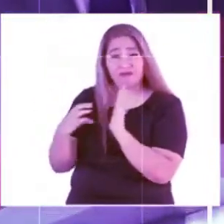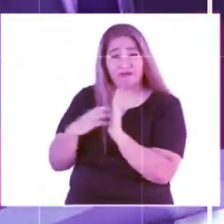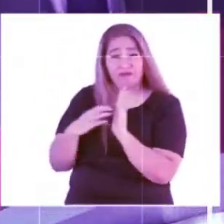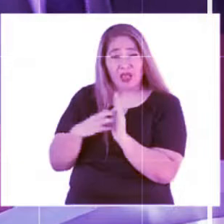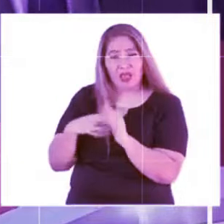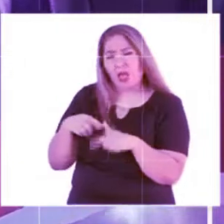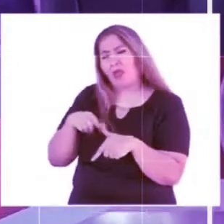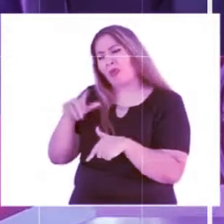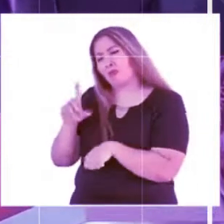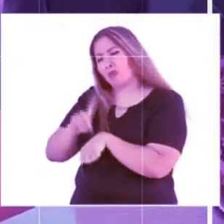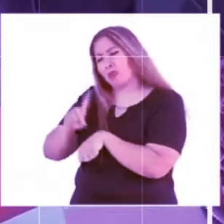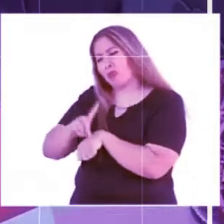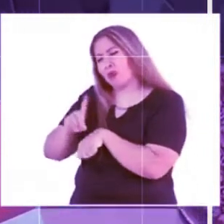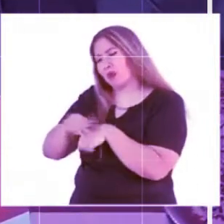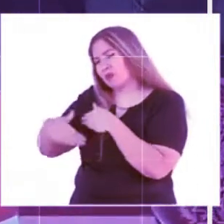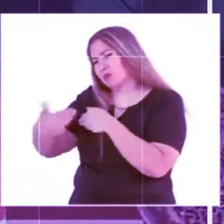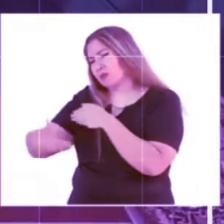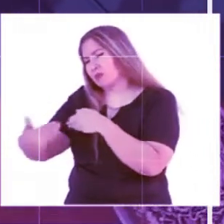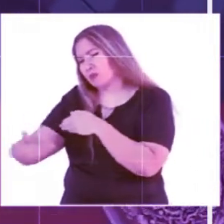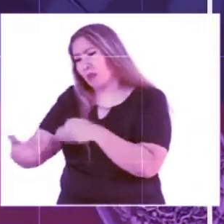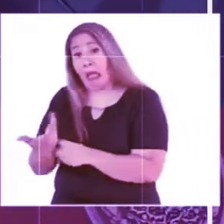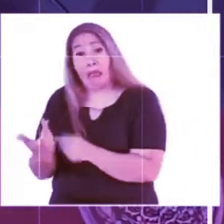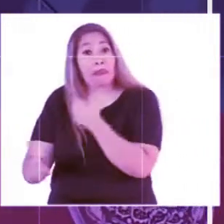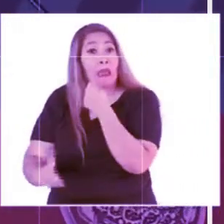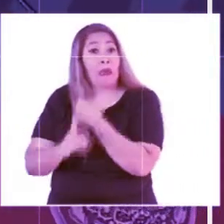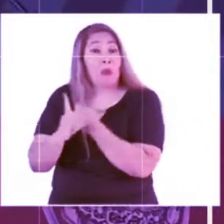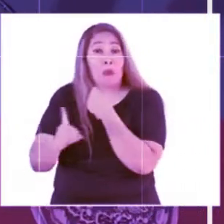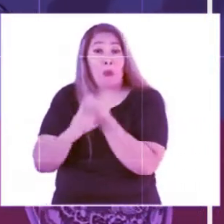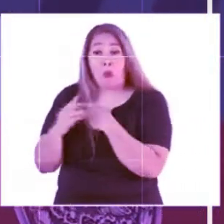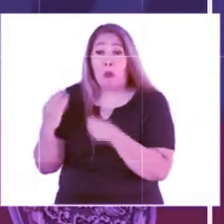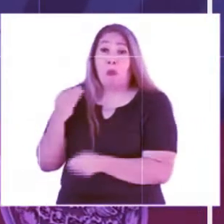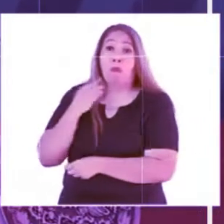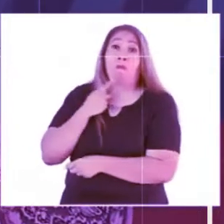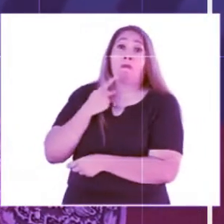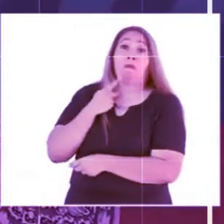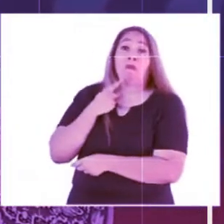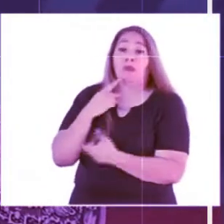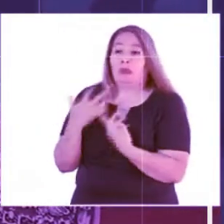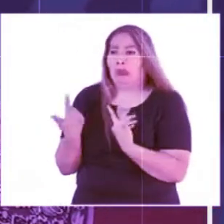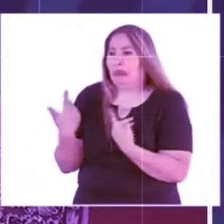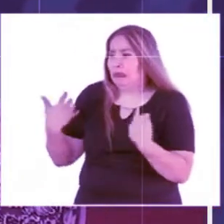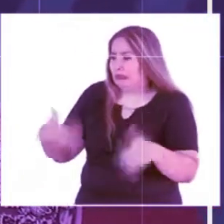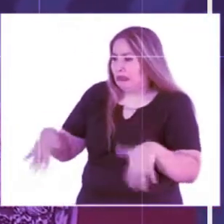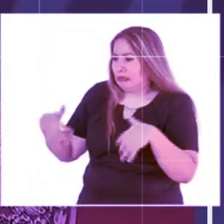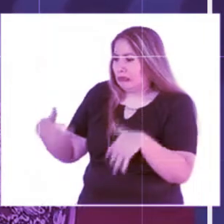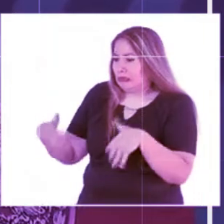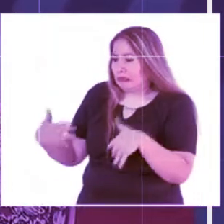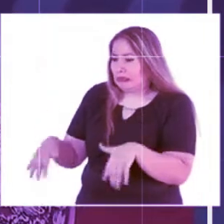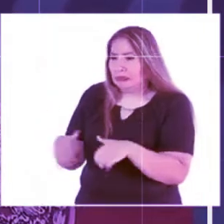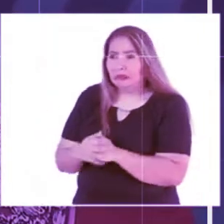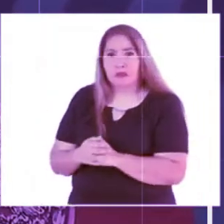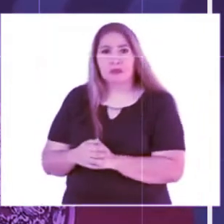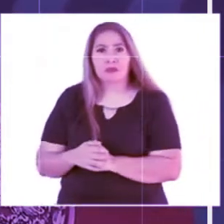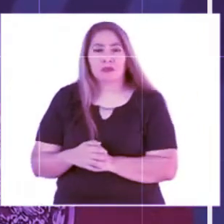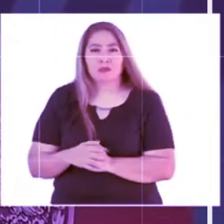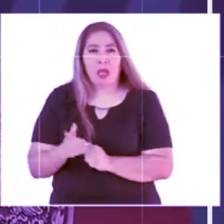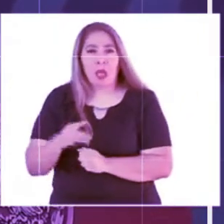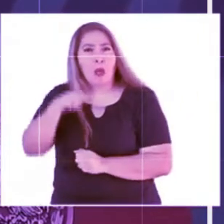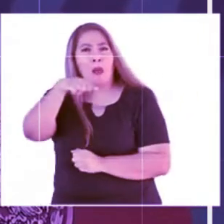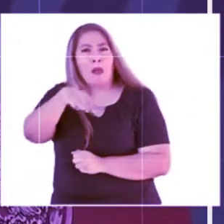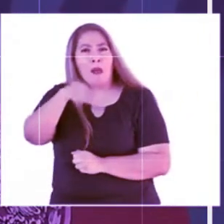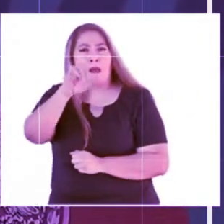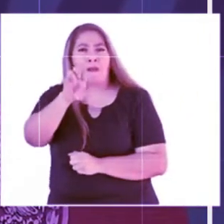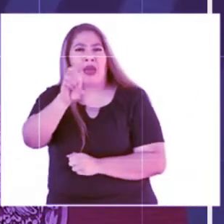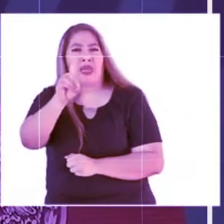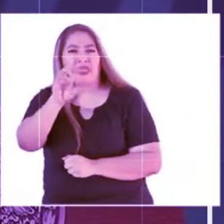de días más tarde, y habida cuenta del problema político que se avecinaba, el